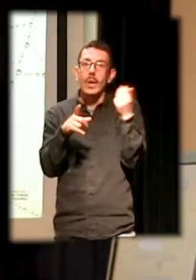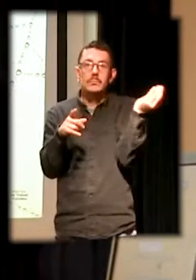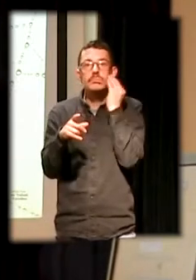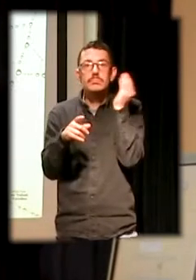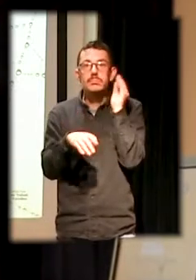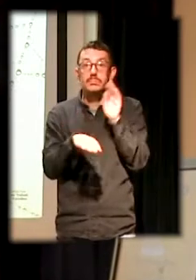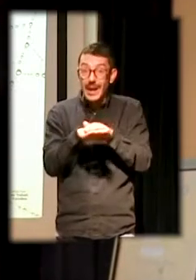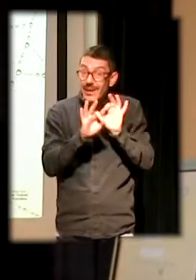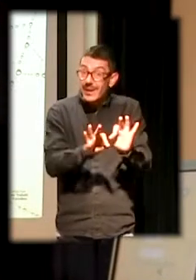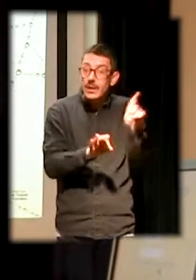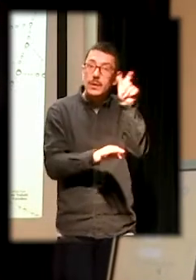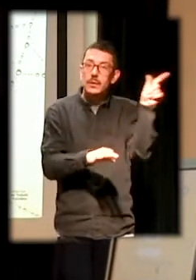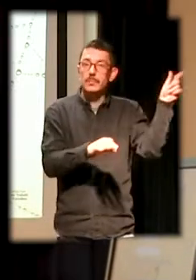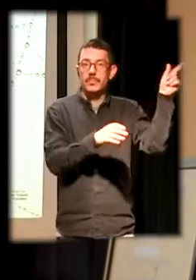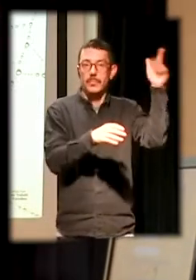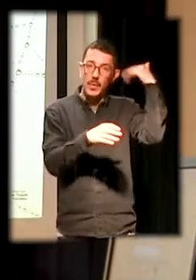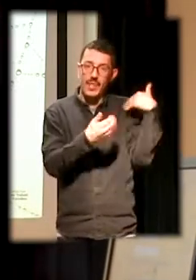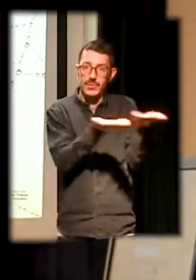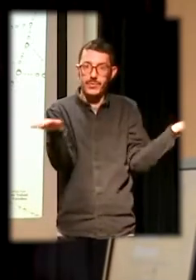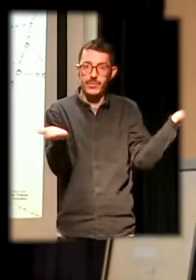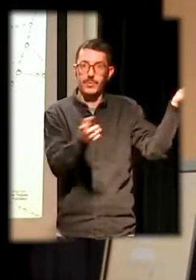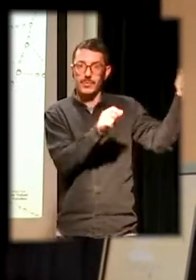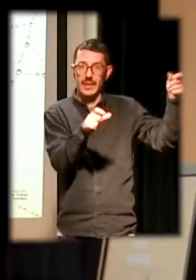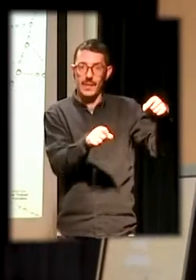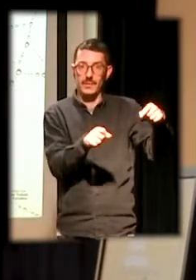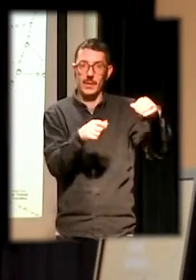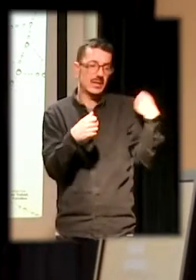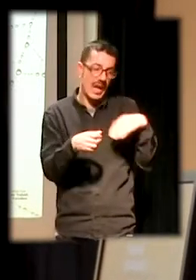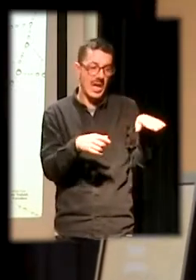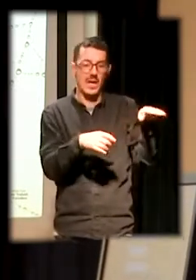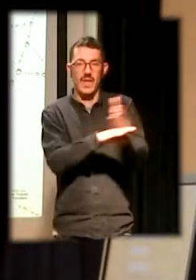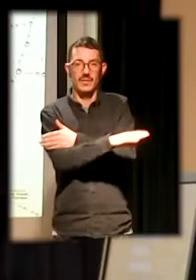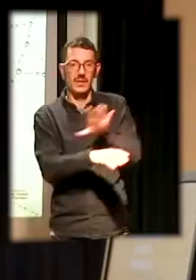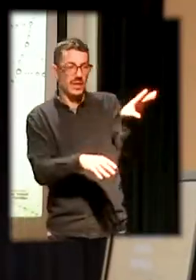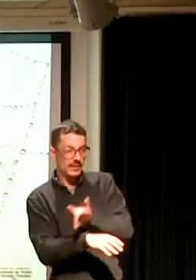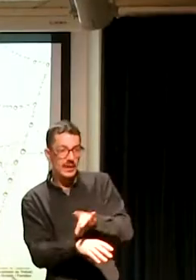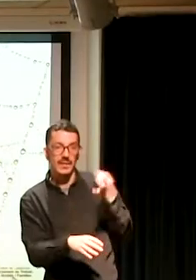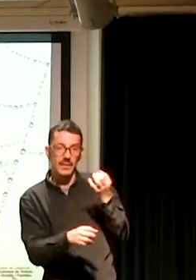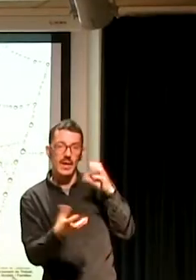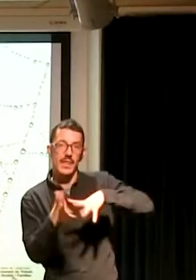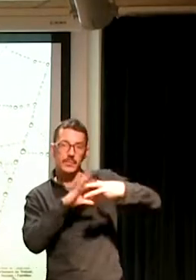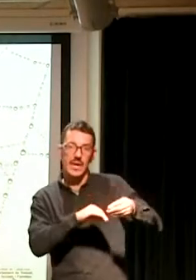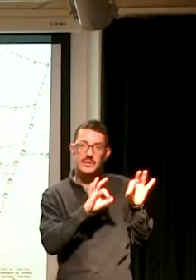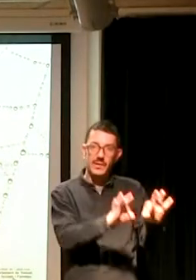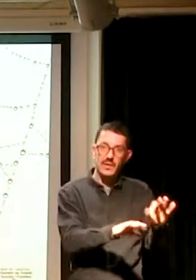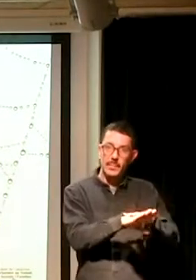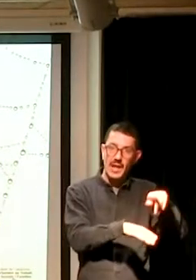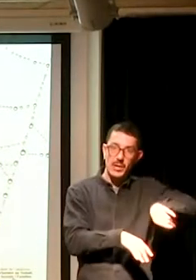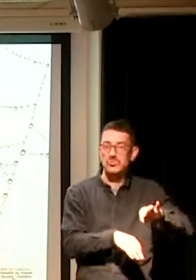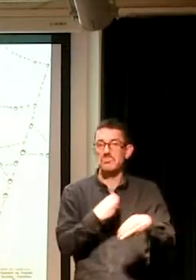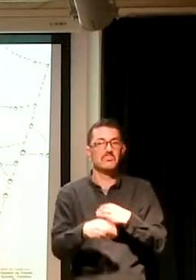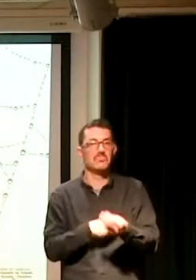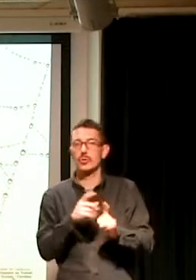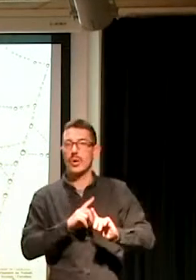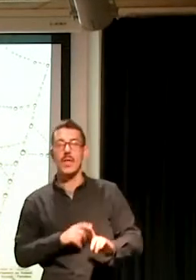ya se ha detectado que es una población específica para la que hay que trabajar. Hemos hablado de otras violencias,